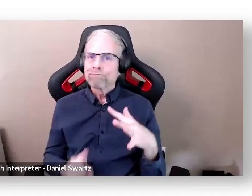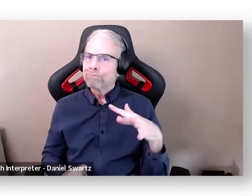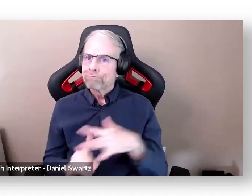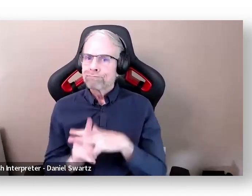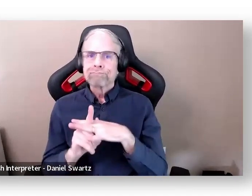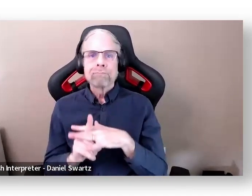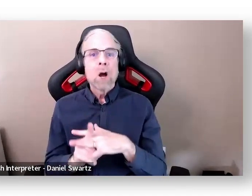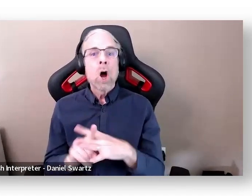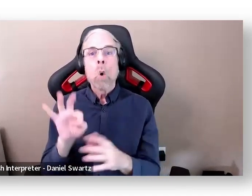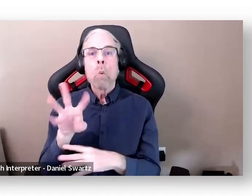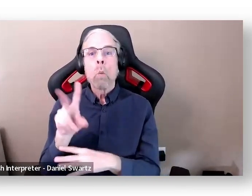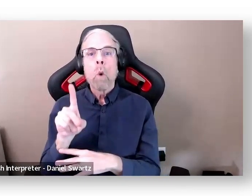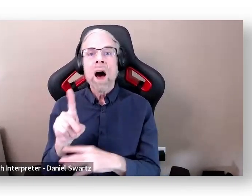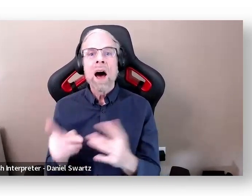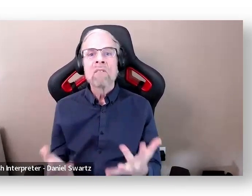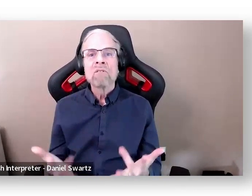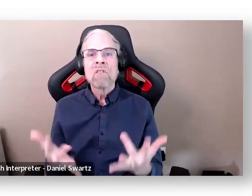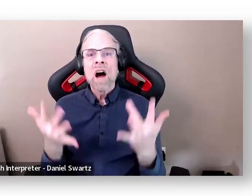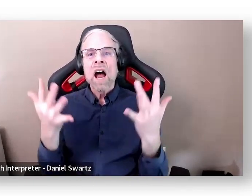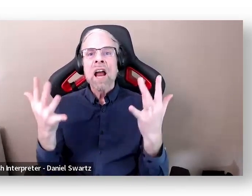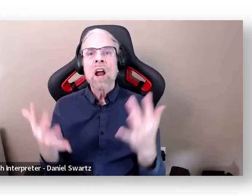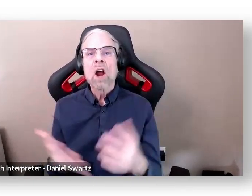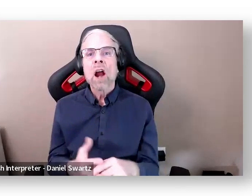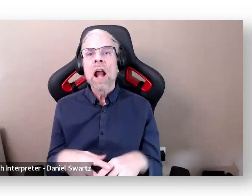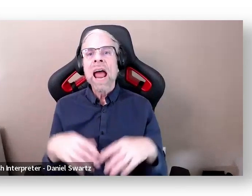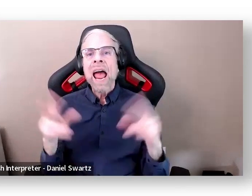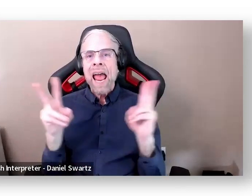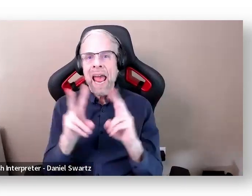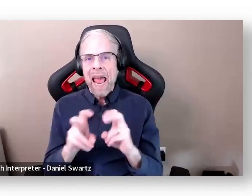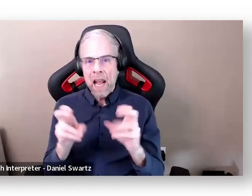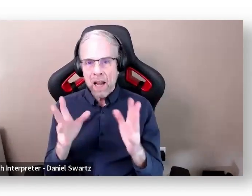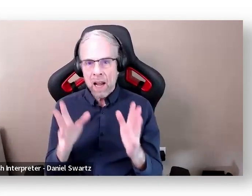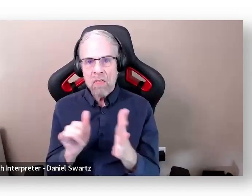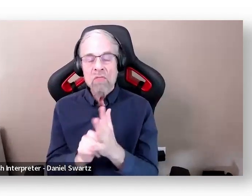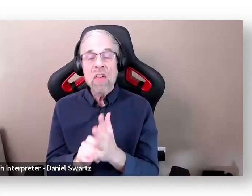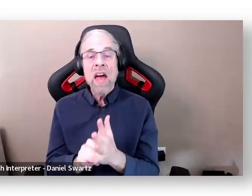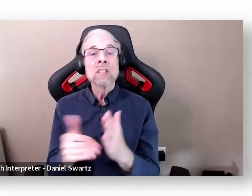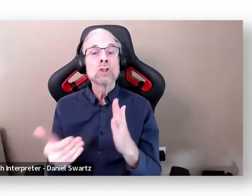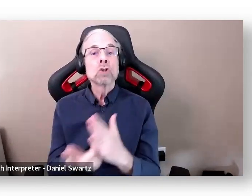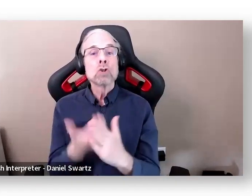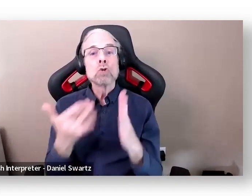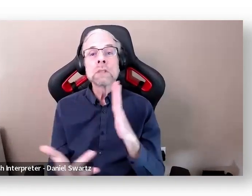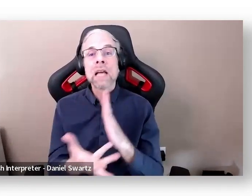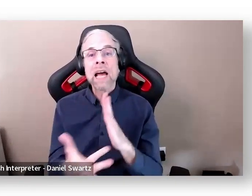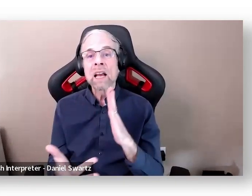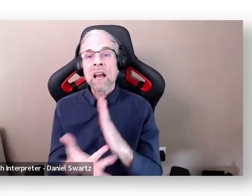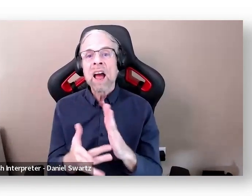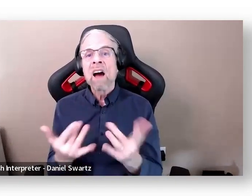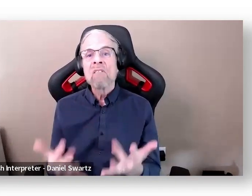la cosa es que un evento puede hacer la diferencia. Entonces, aquí lo que pueden ver es